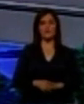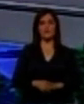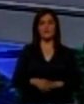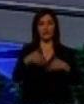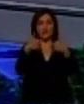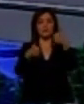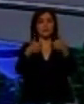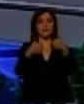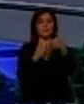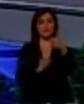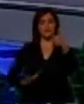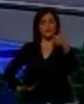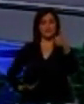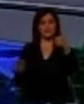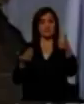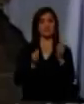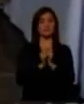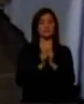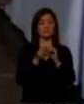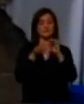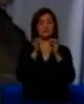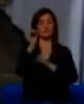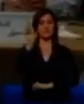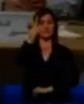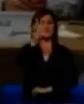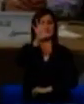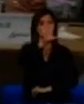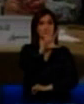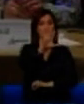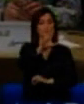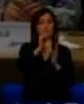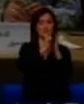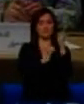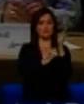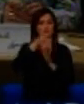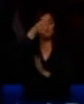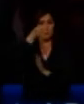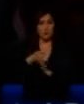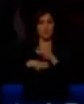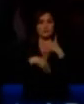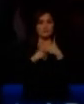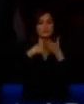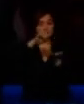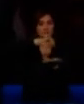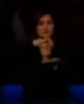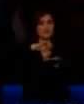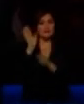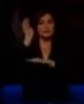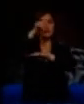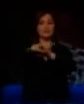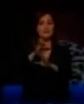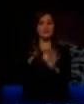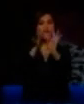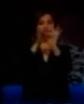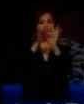El candidato a la presidencia por el partido oficialista, Lenín Moreno, cumplió agenda en la capital. Por la tarde se reunió con el Frente Unidos y